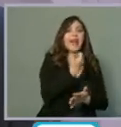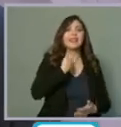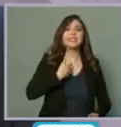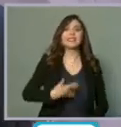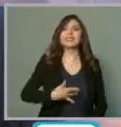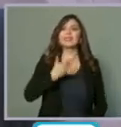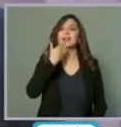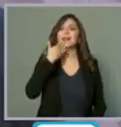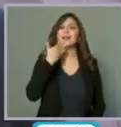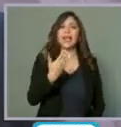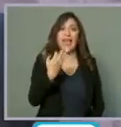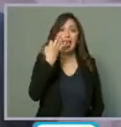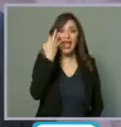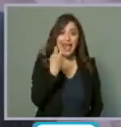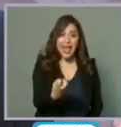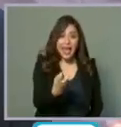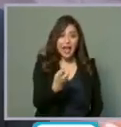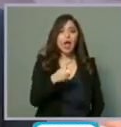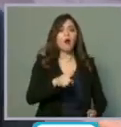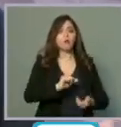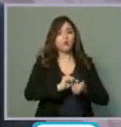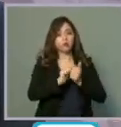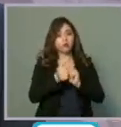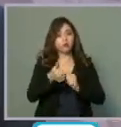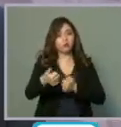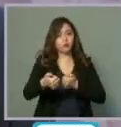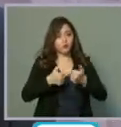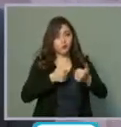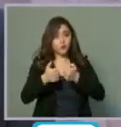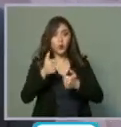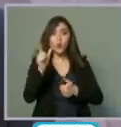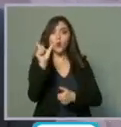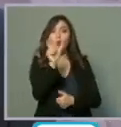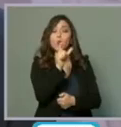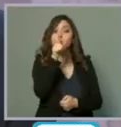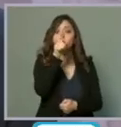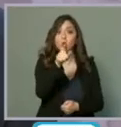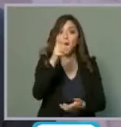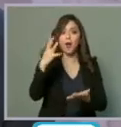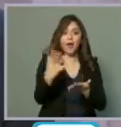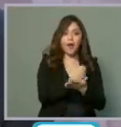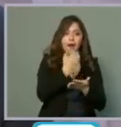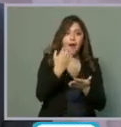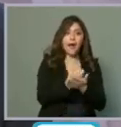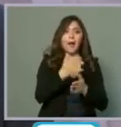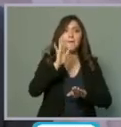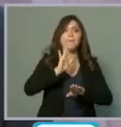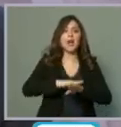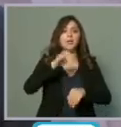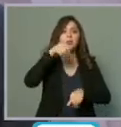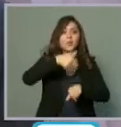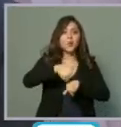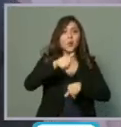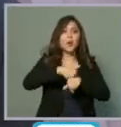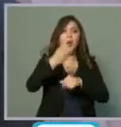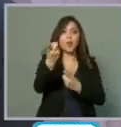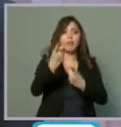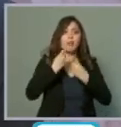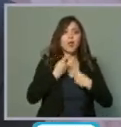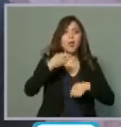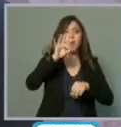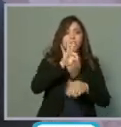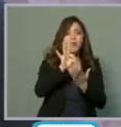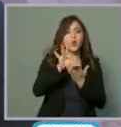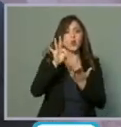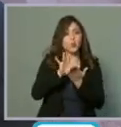placer. Esto es lo que genera precisamente los videojuegos cuando acumulan puntos o cuando le ganan al videojuego. Pero ¿qué